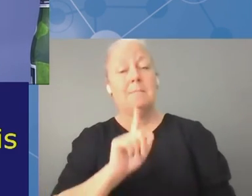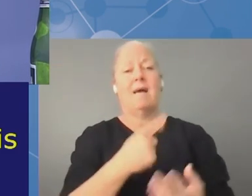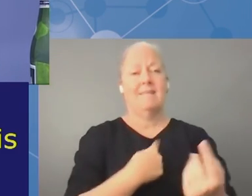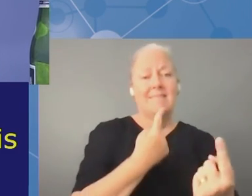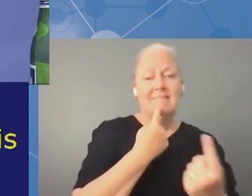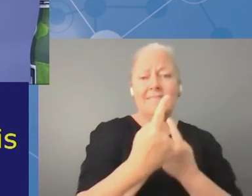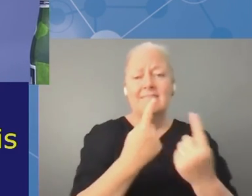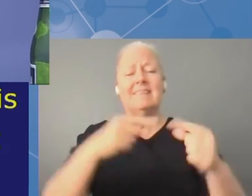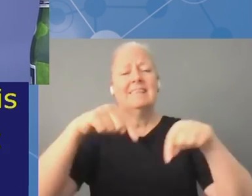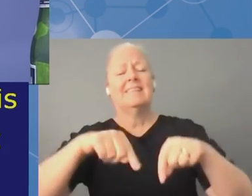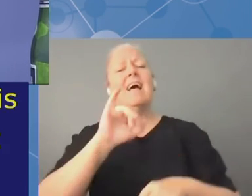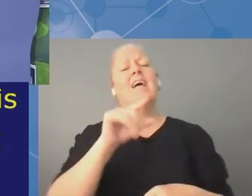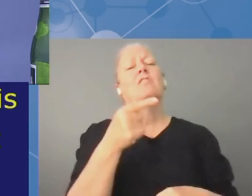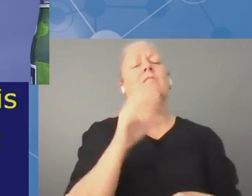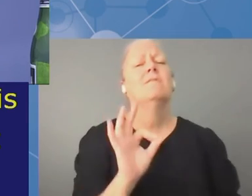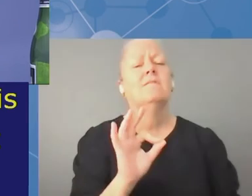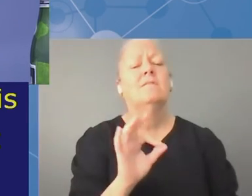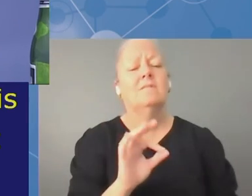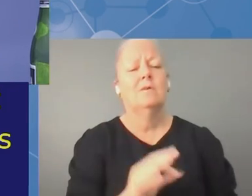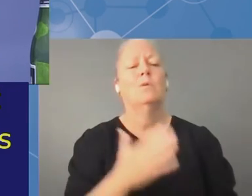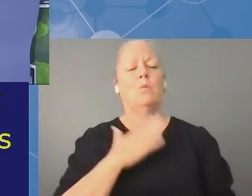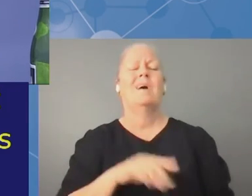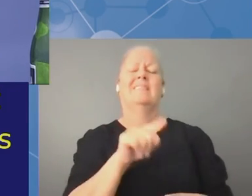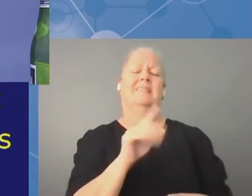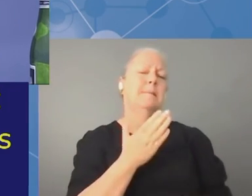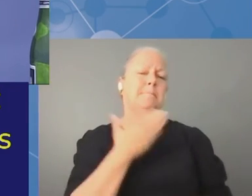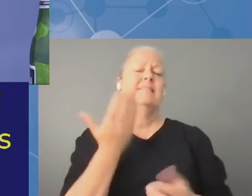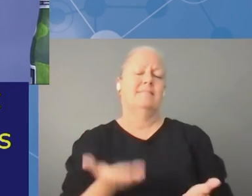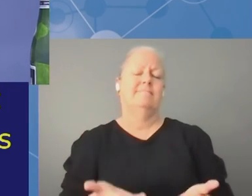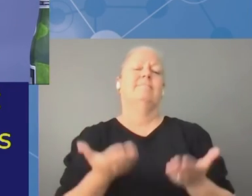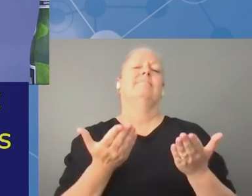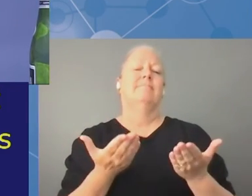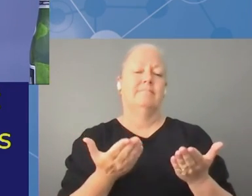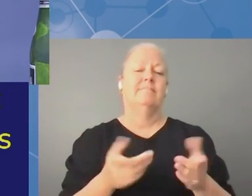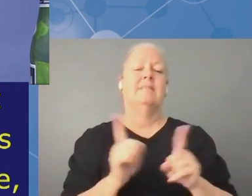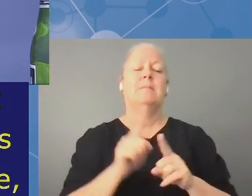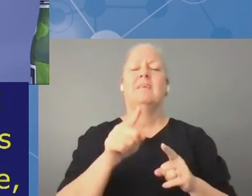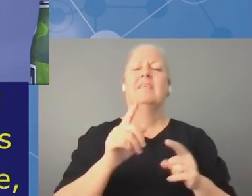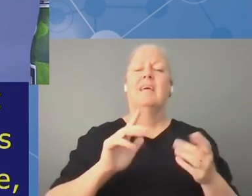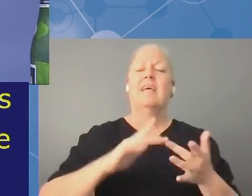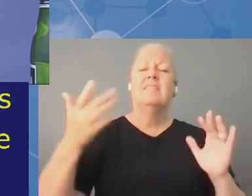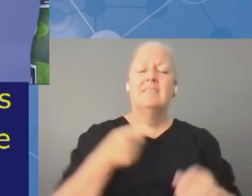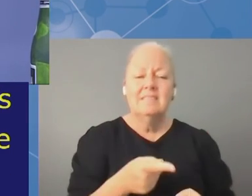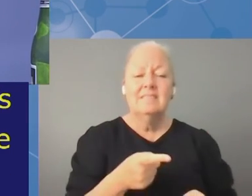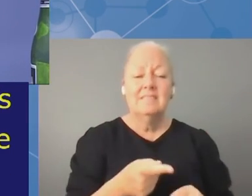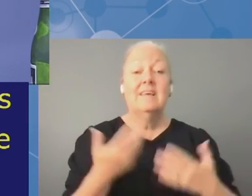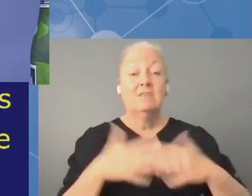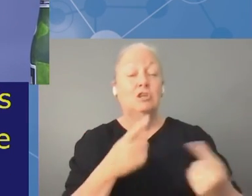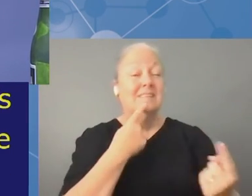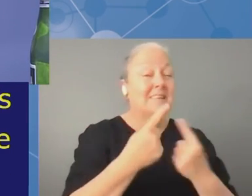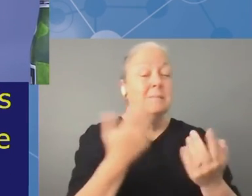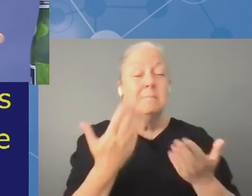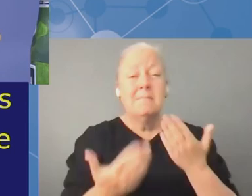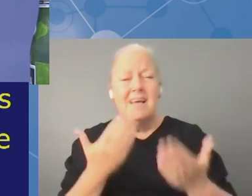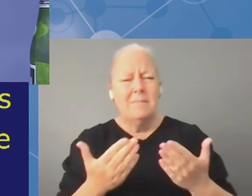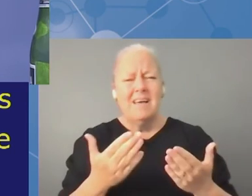mí importante es que debemos comunicar abiertamente y difundir